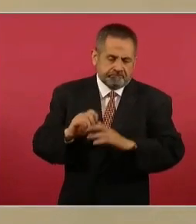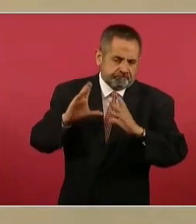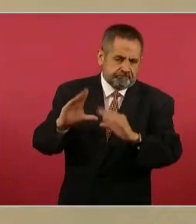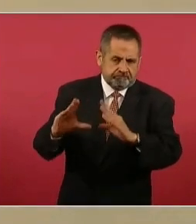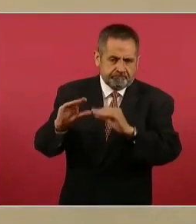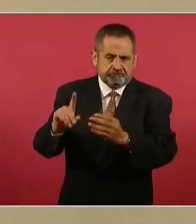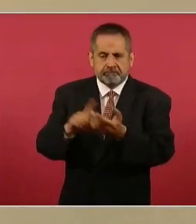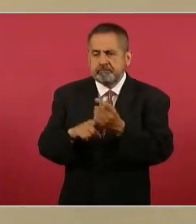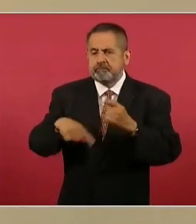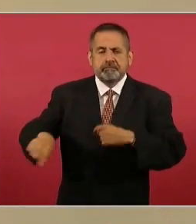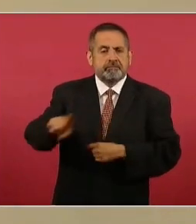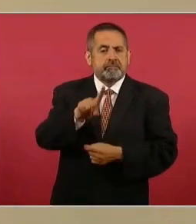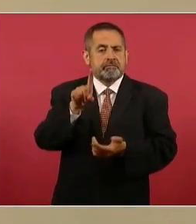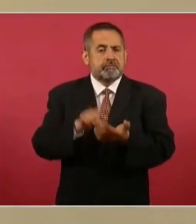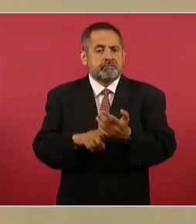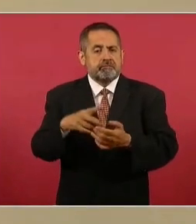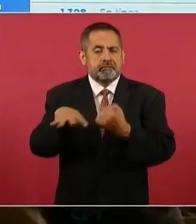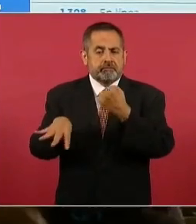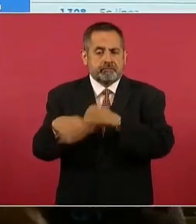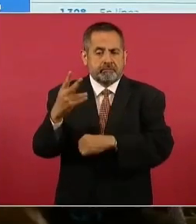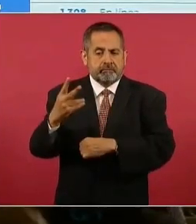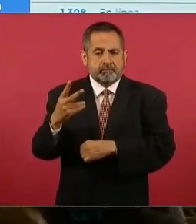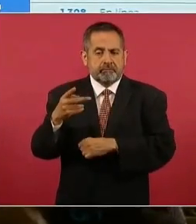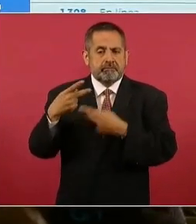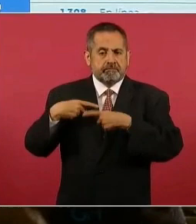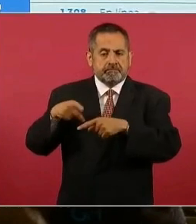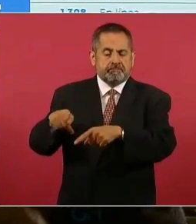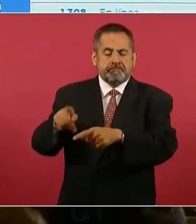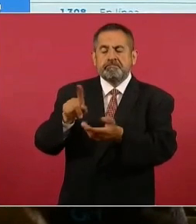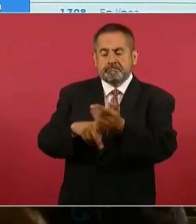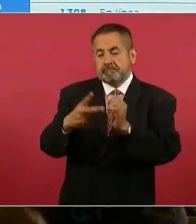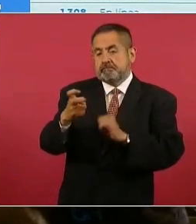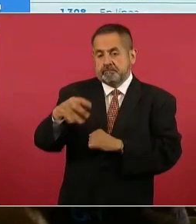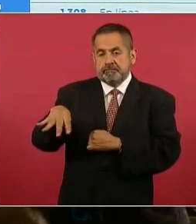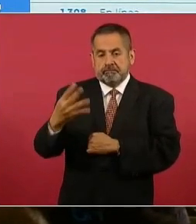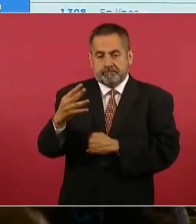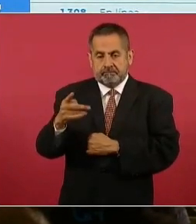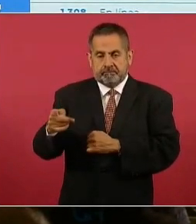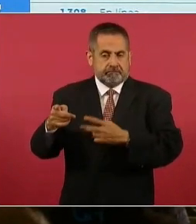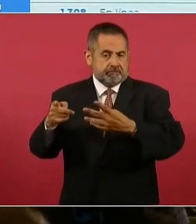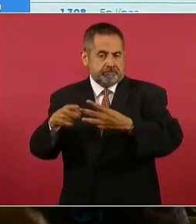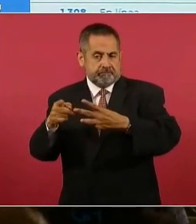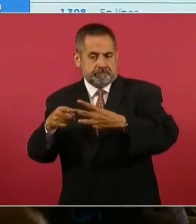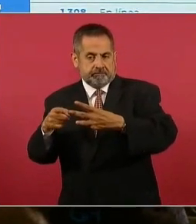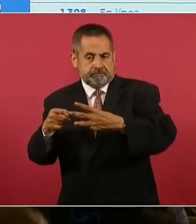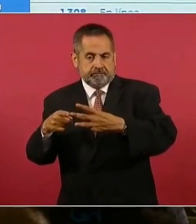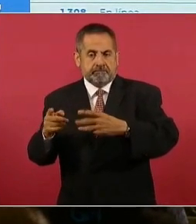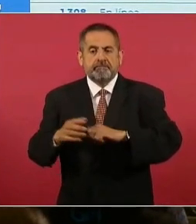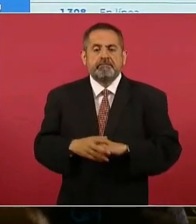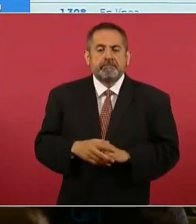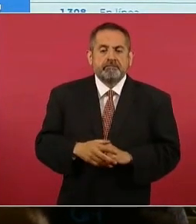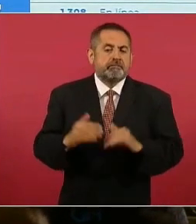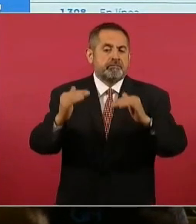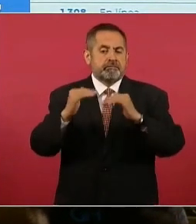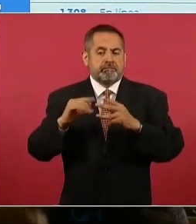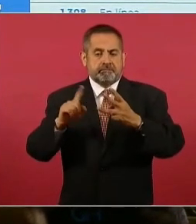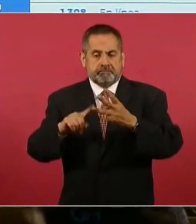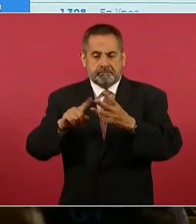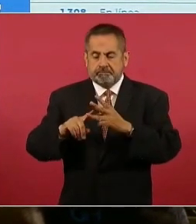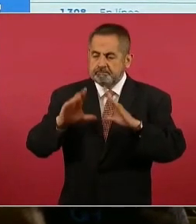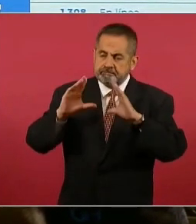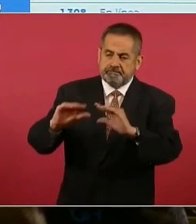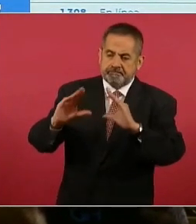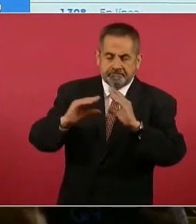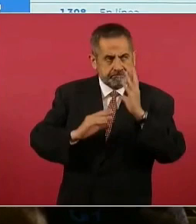1200 14 elementos que constituyen el tercer escalón de este año y la capacitación continua